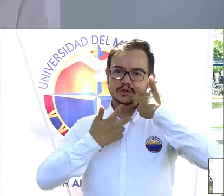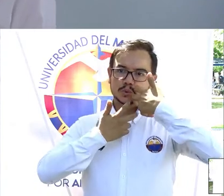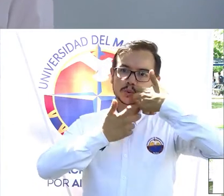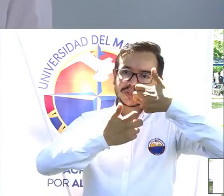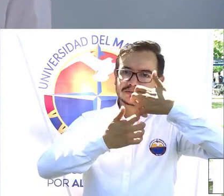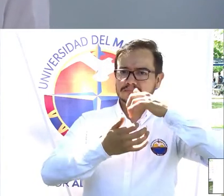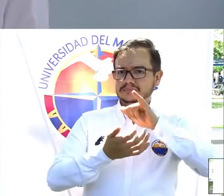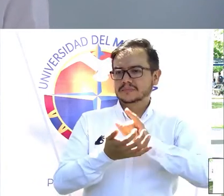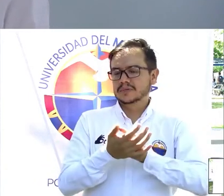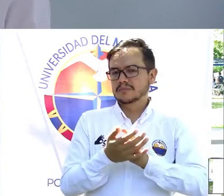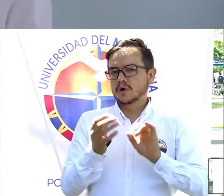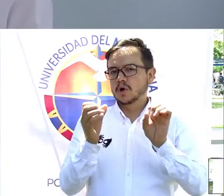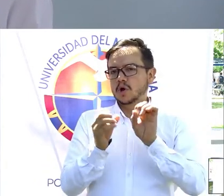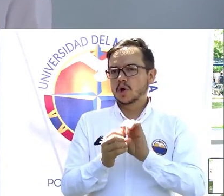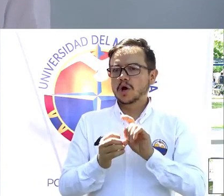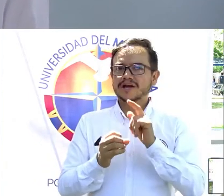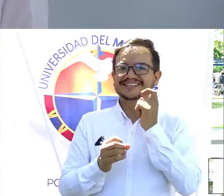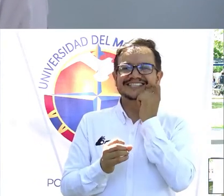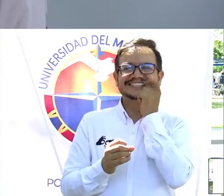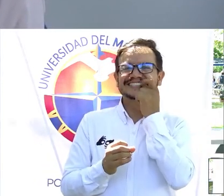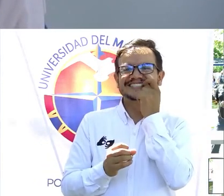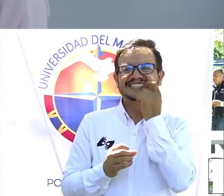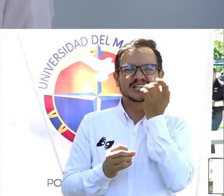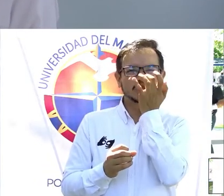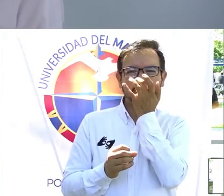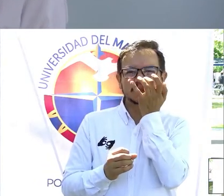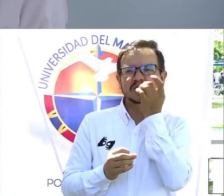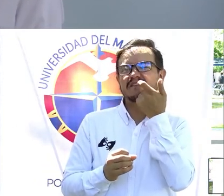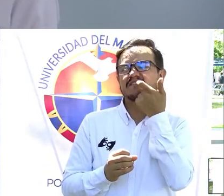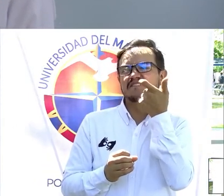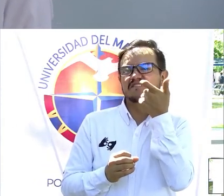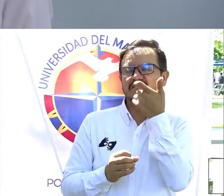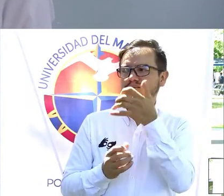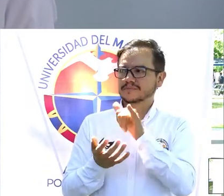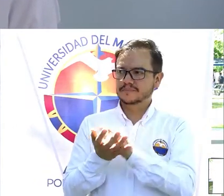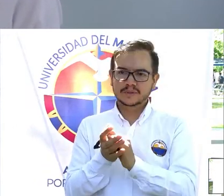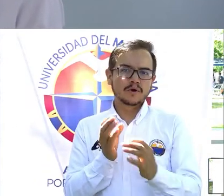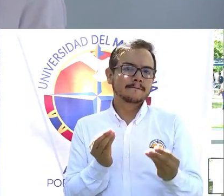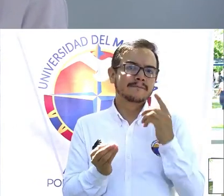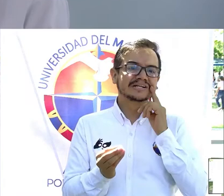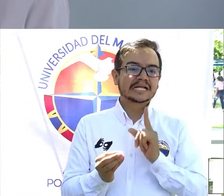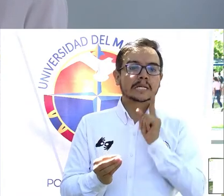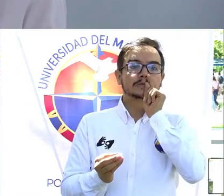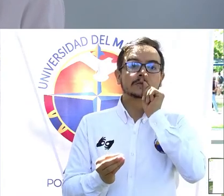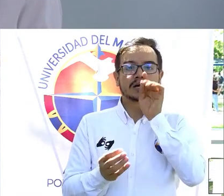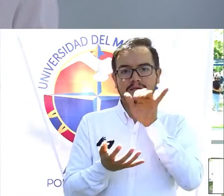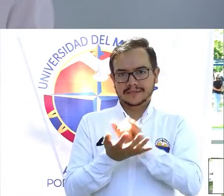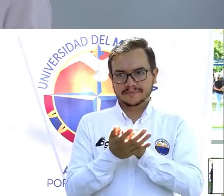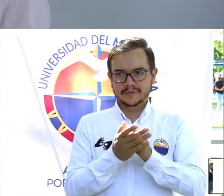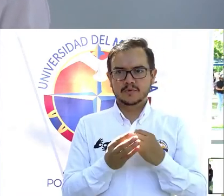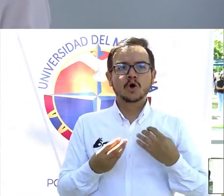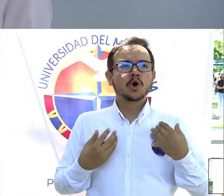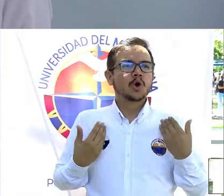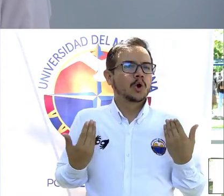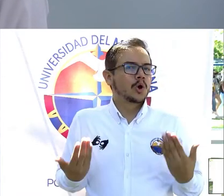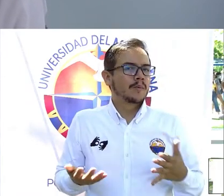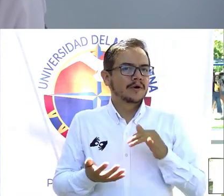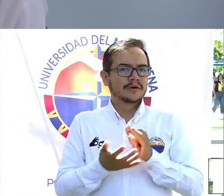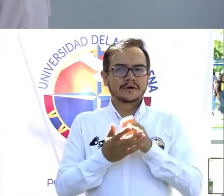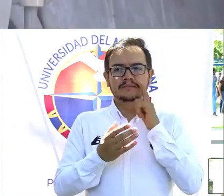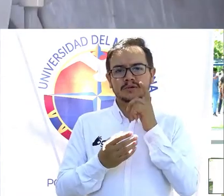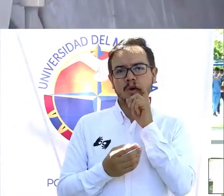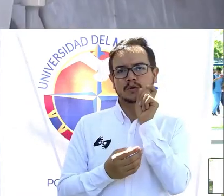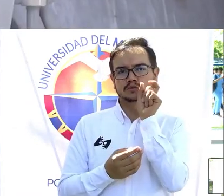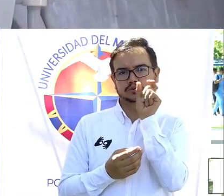o de los cálculos supra y subgingival que están adheridos a la superficie del diente mediante de ondas de